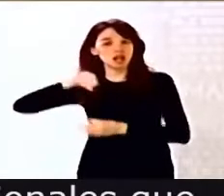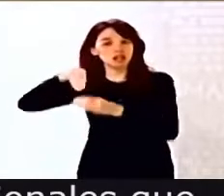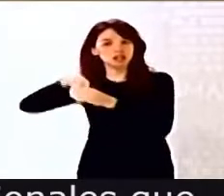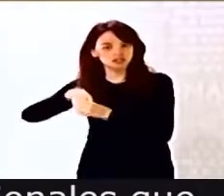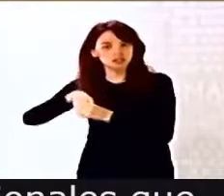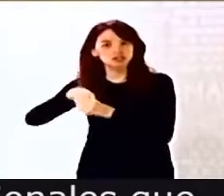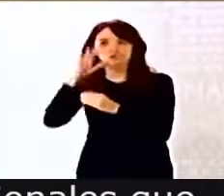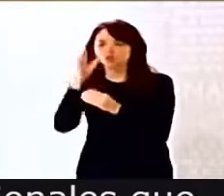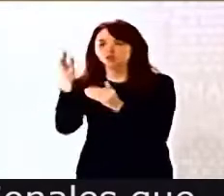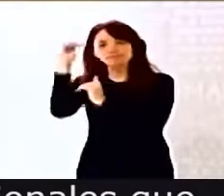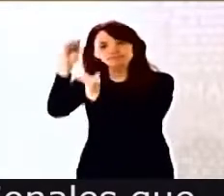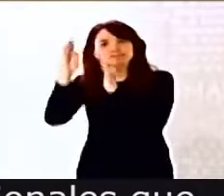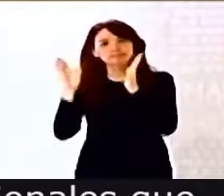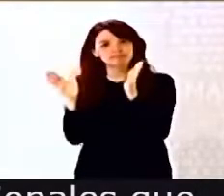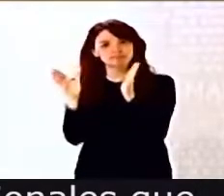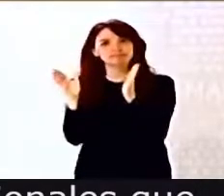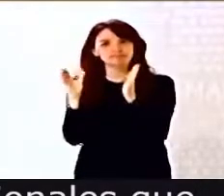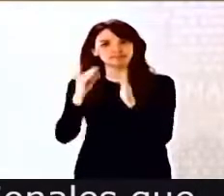toda su dedicación.